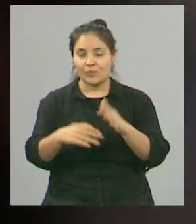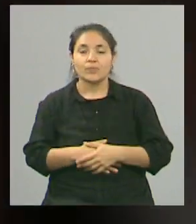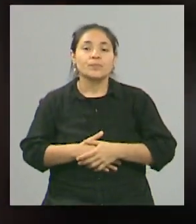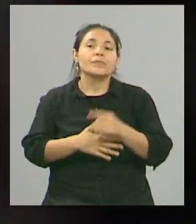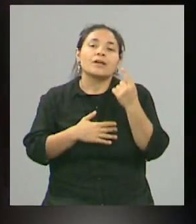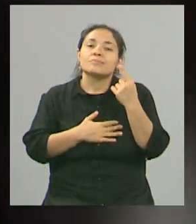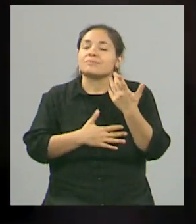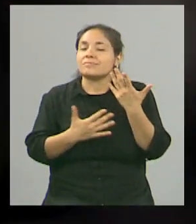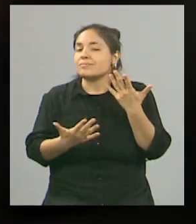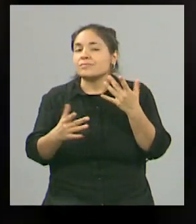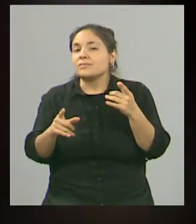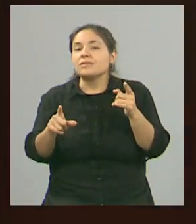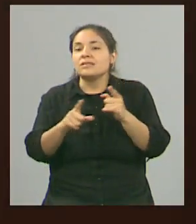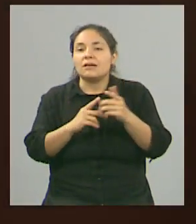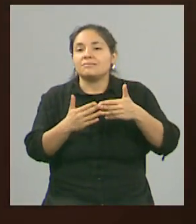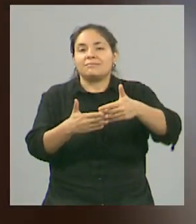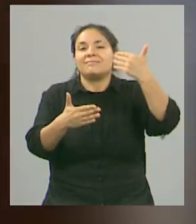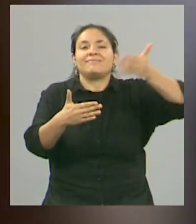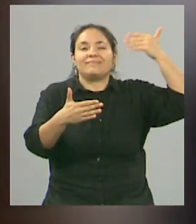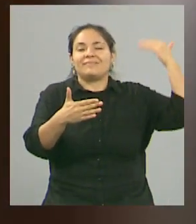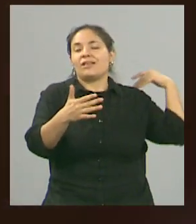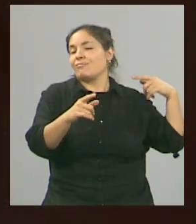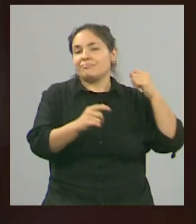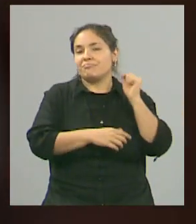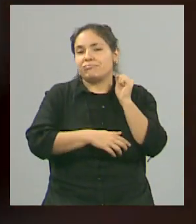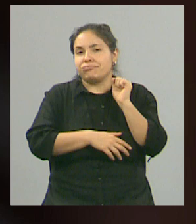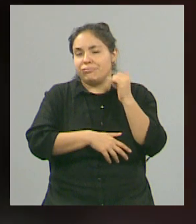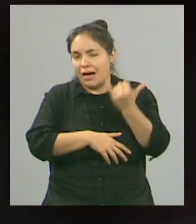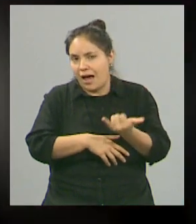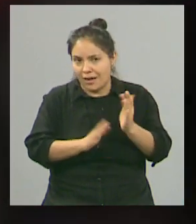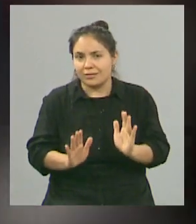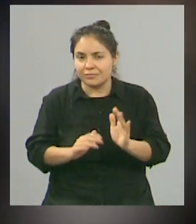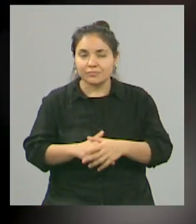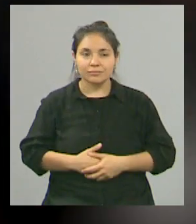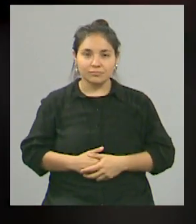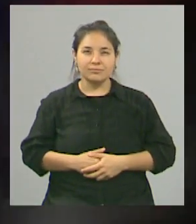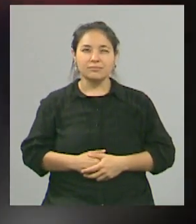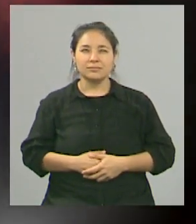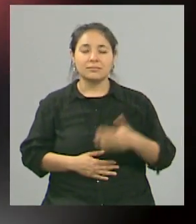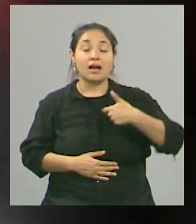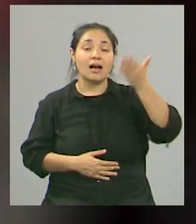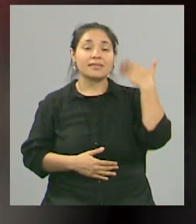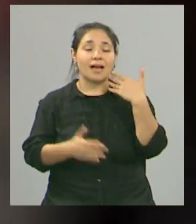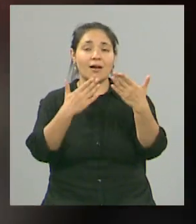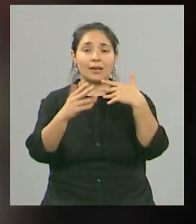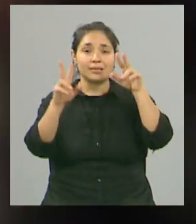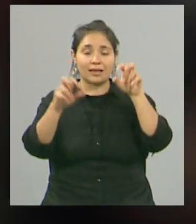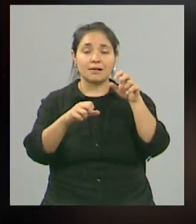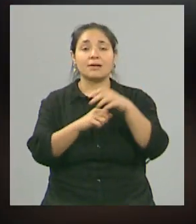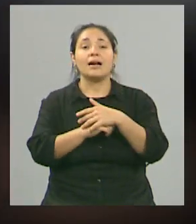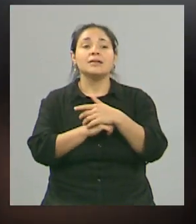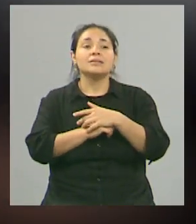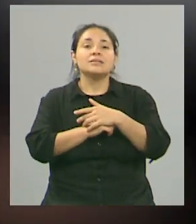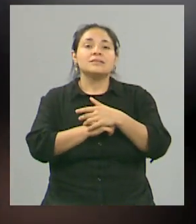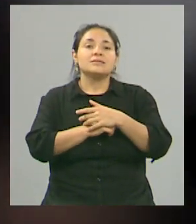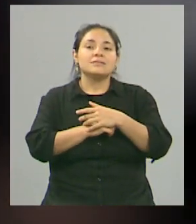algo de mucho más atrás, digamos, ¿no? Lo que pasa es que, bueno, en un momento se hablaba de gatillo fácil. La masacre de Budge, que fue un tema de